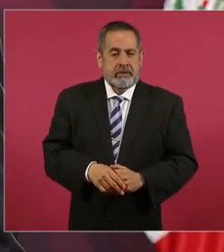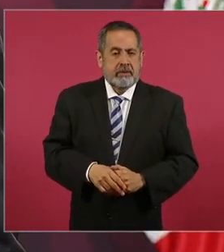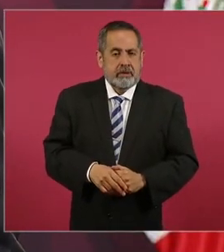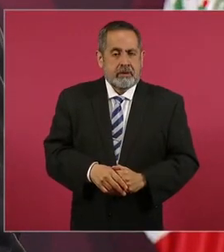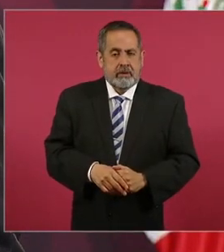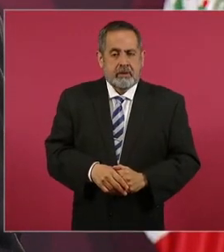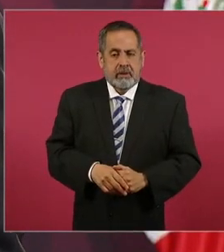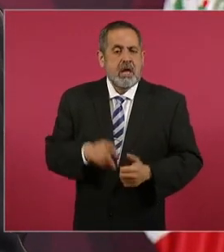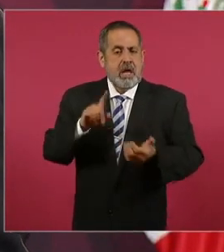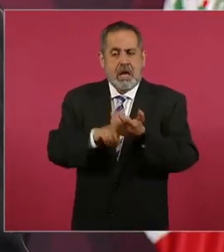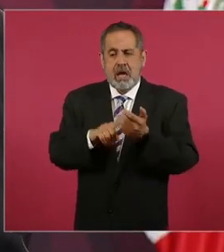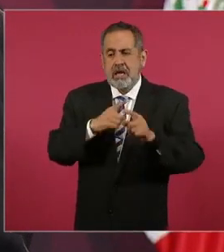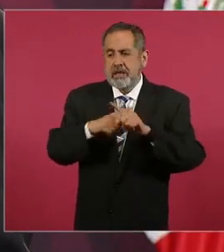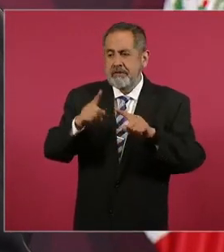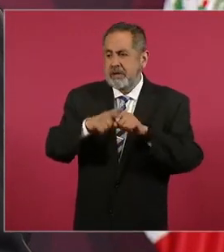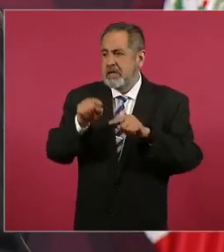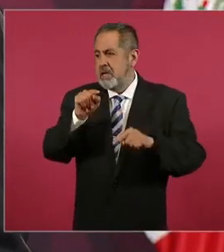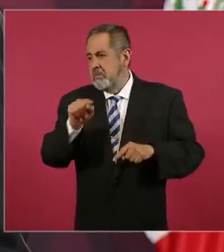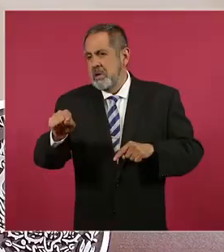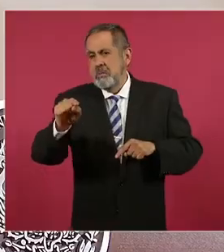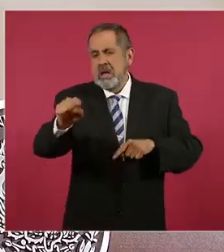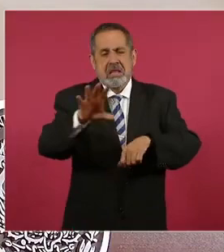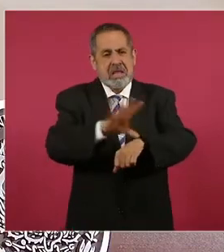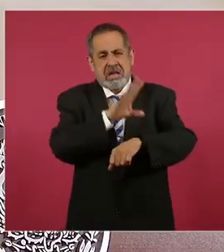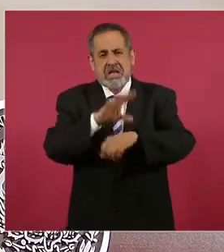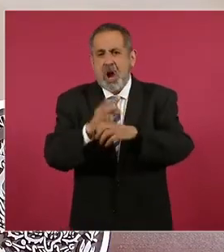de fuentes de energía,